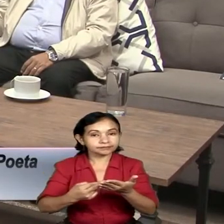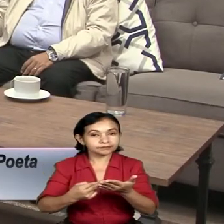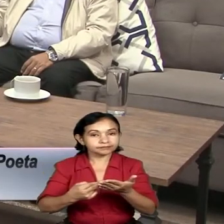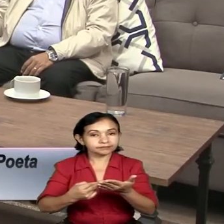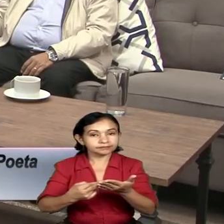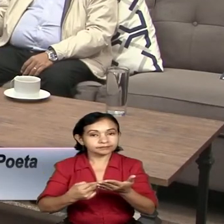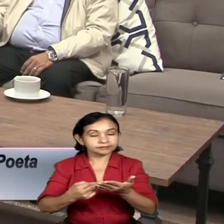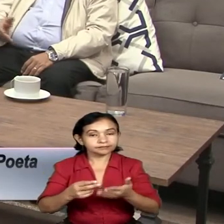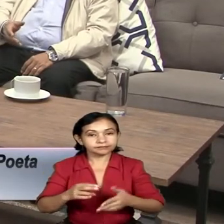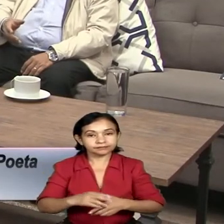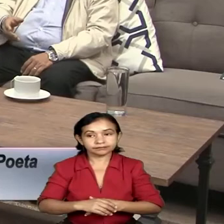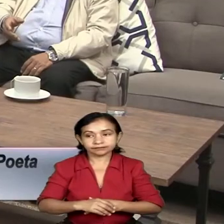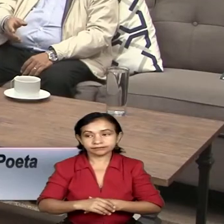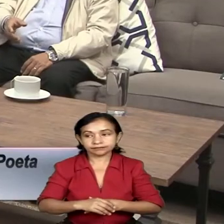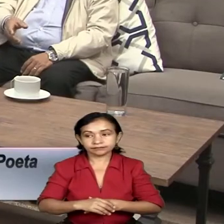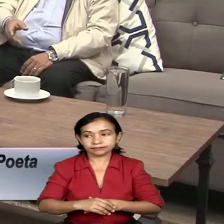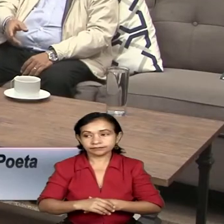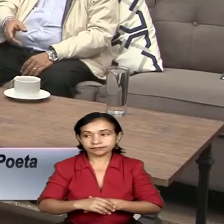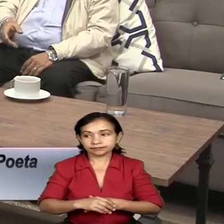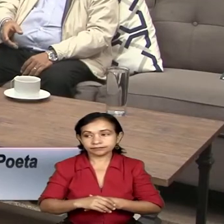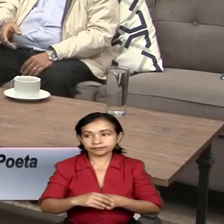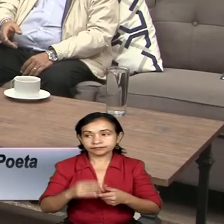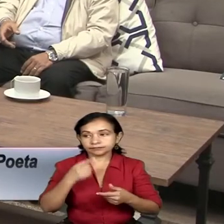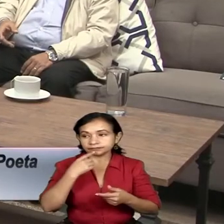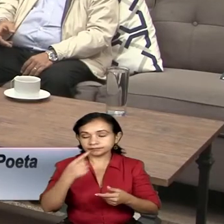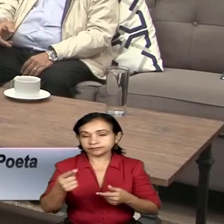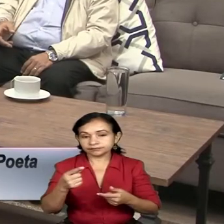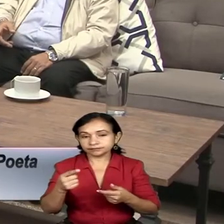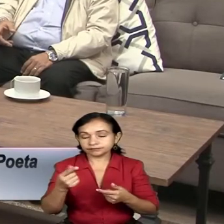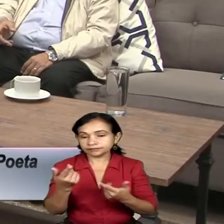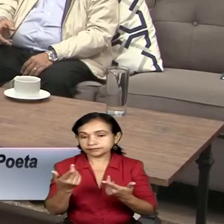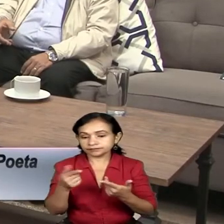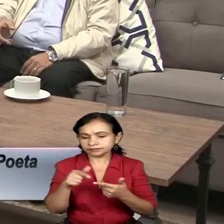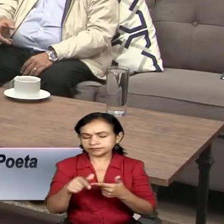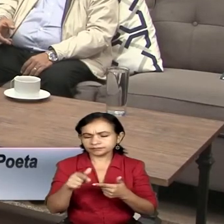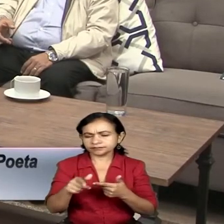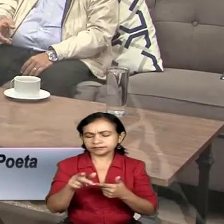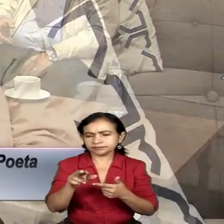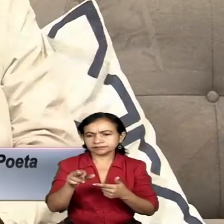de uno de los ideólogos del golpismo de ahorita,